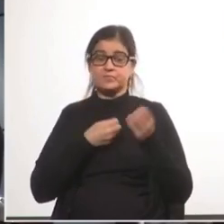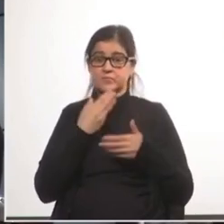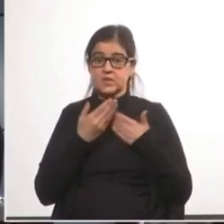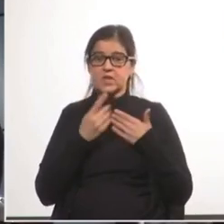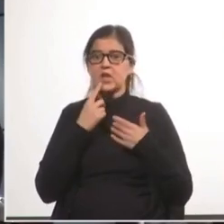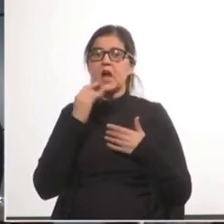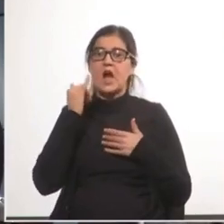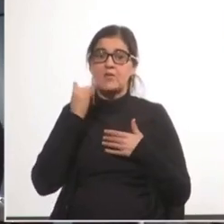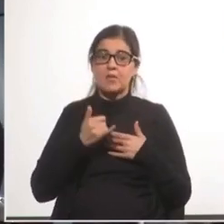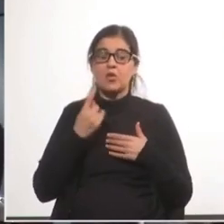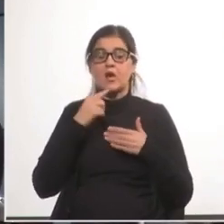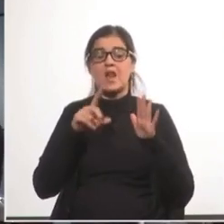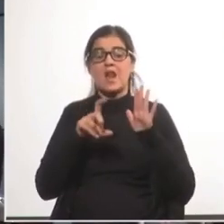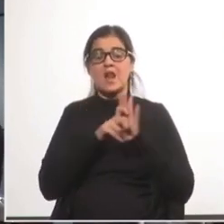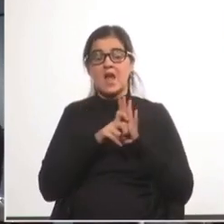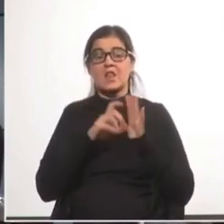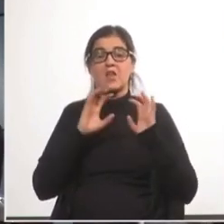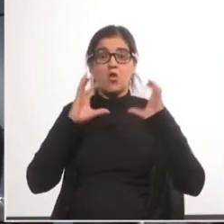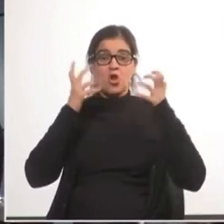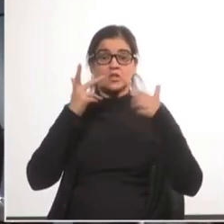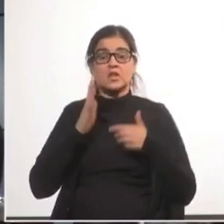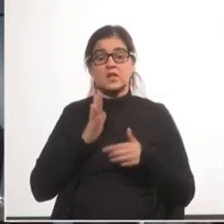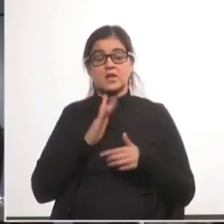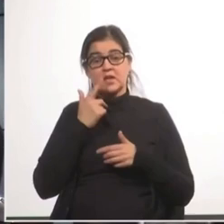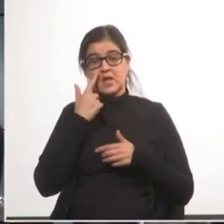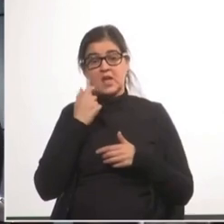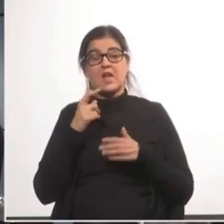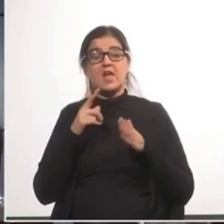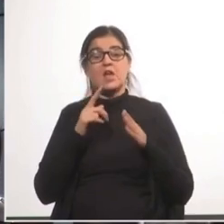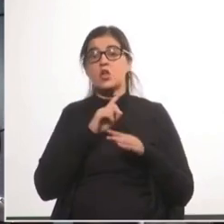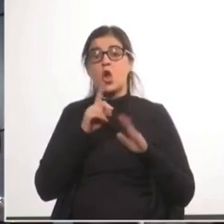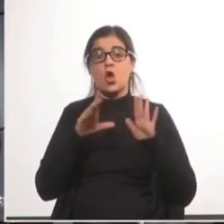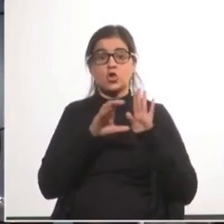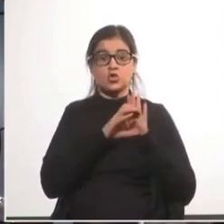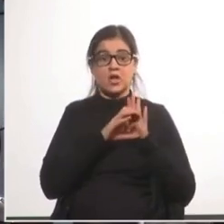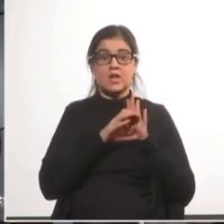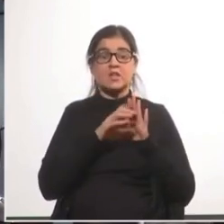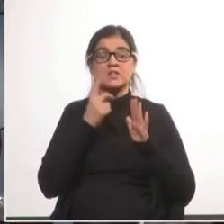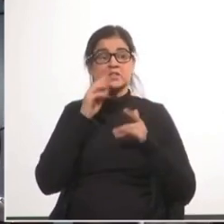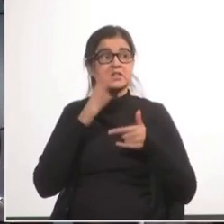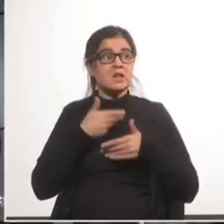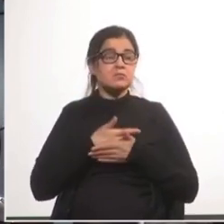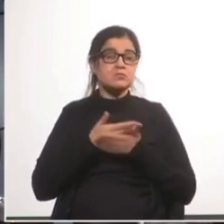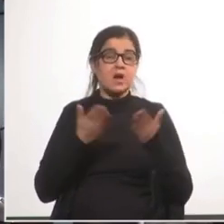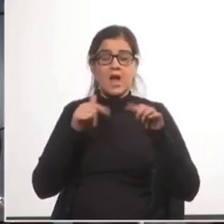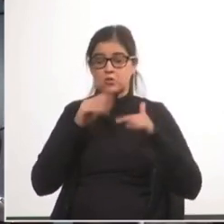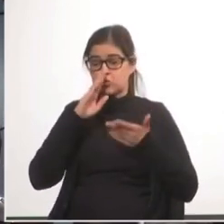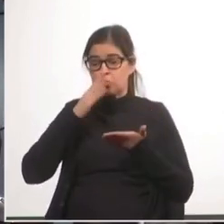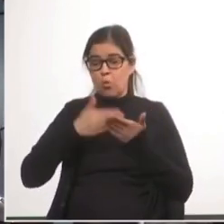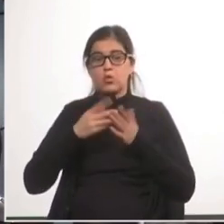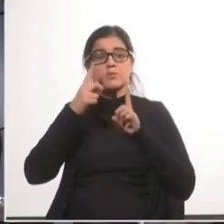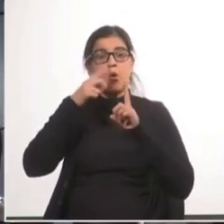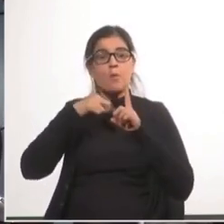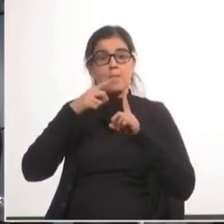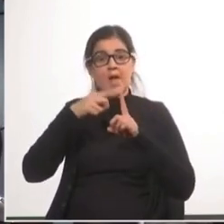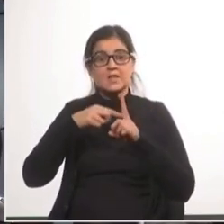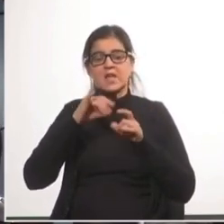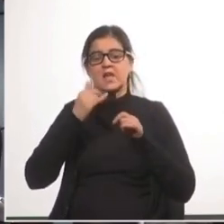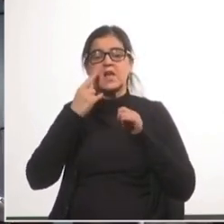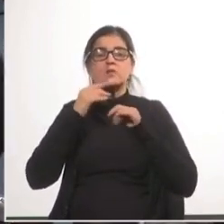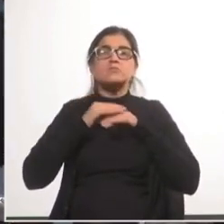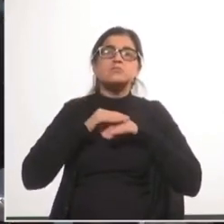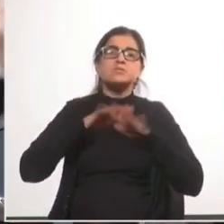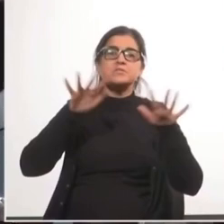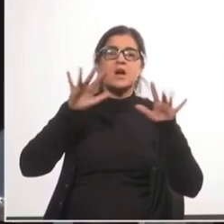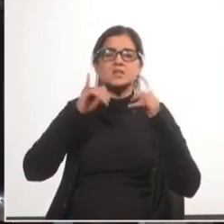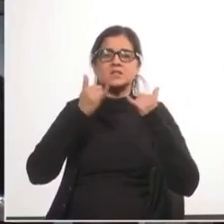sigan afirmando que la ley de violencia basada en género es inconstitucional, se desplegó en estos últimos meses en las redes